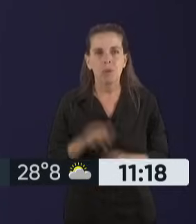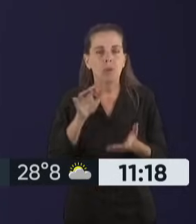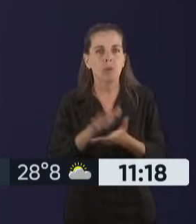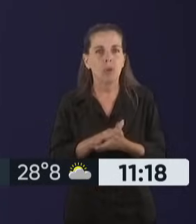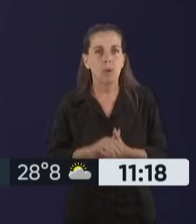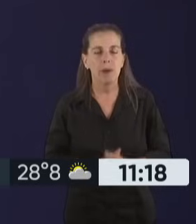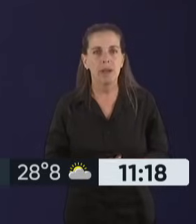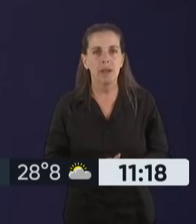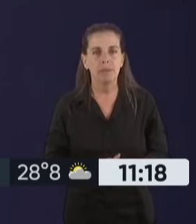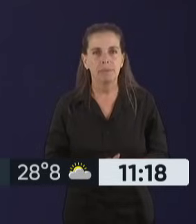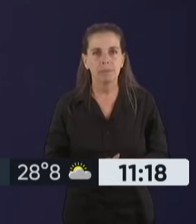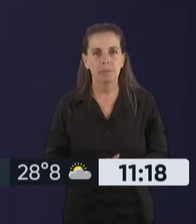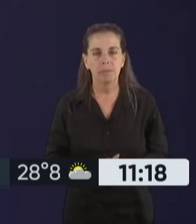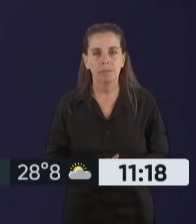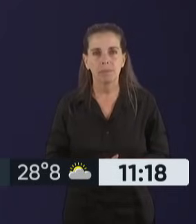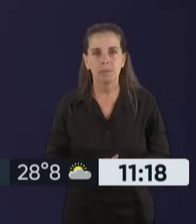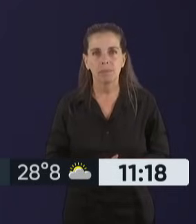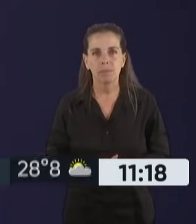a los,